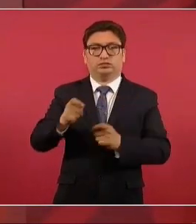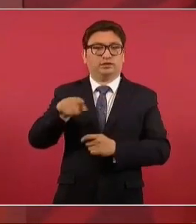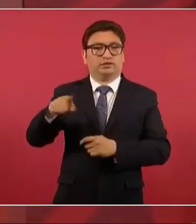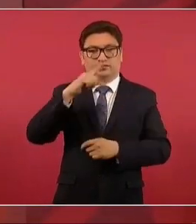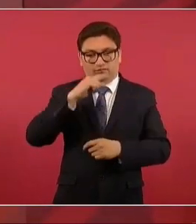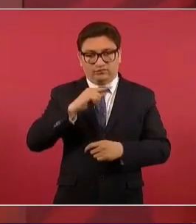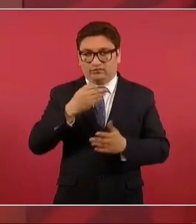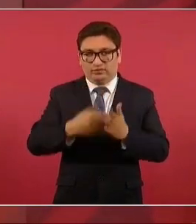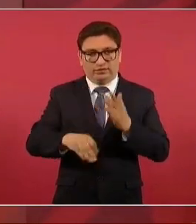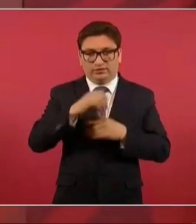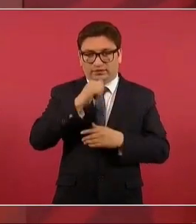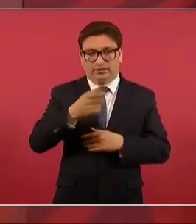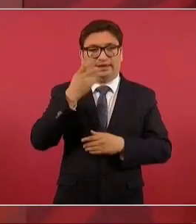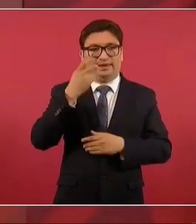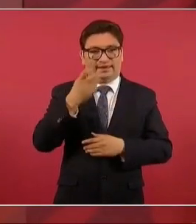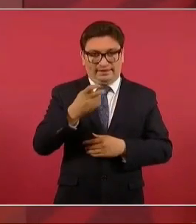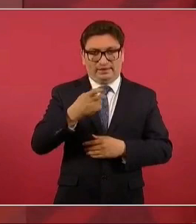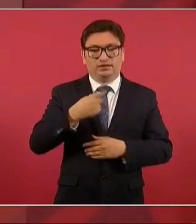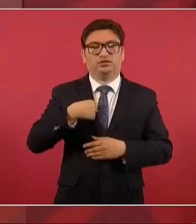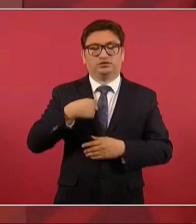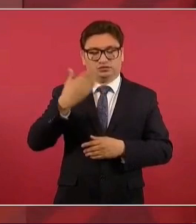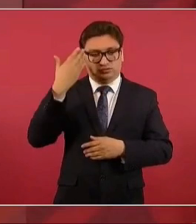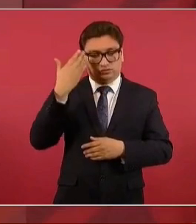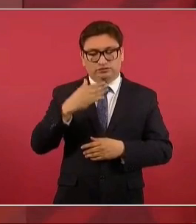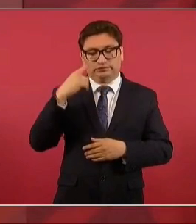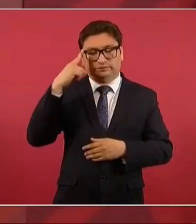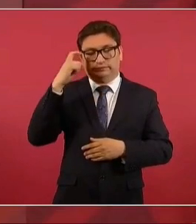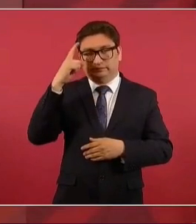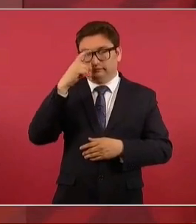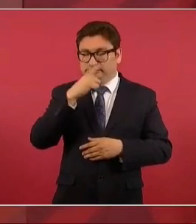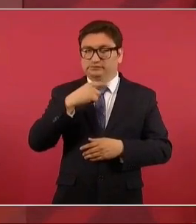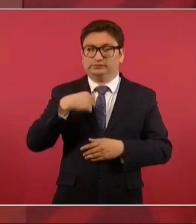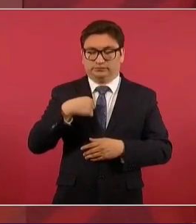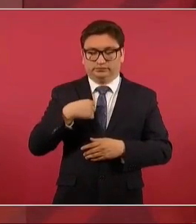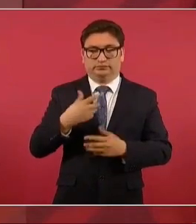Esto me costó mucho al interior,